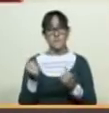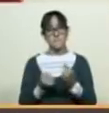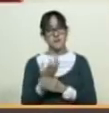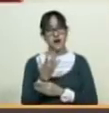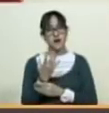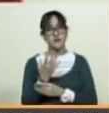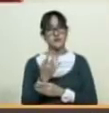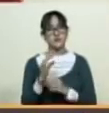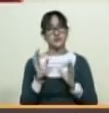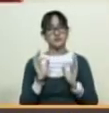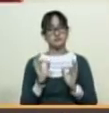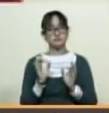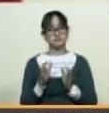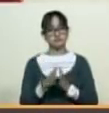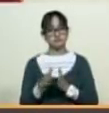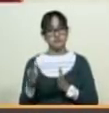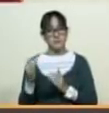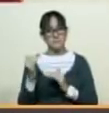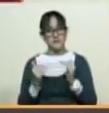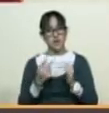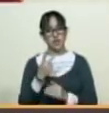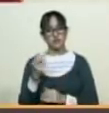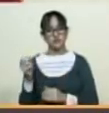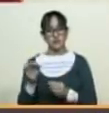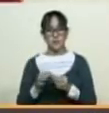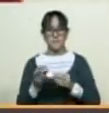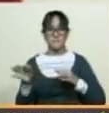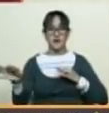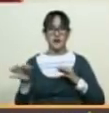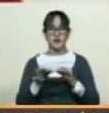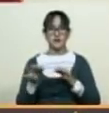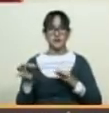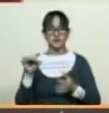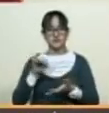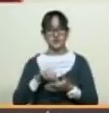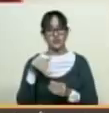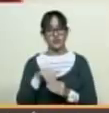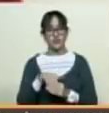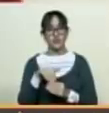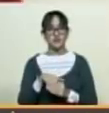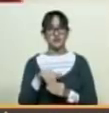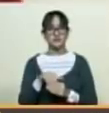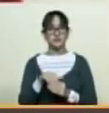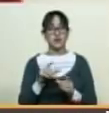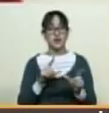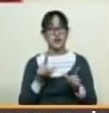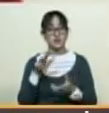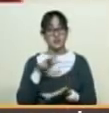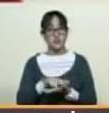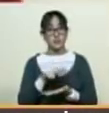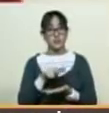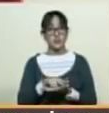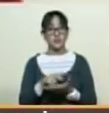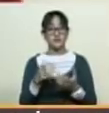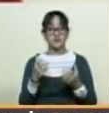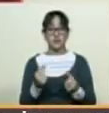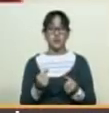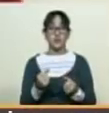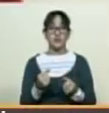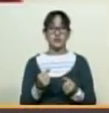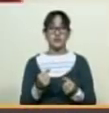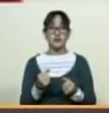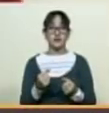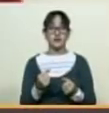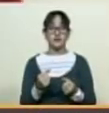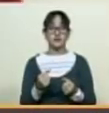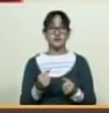se situaran a una distancia no menor de 200 metros del centro de votación. Ya aprobamos que el perímetro de seguridad